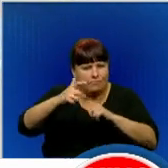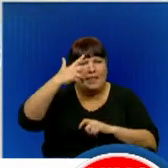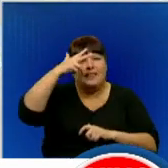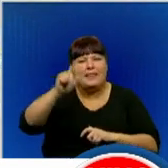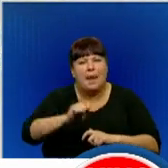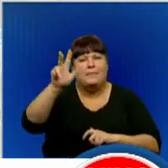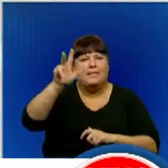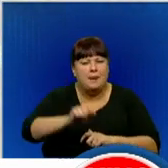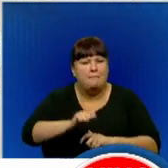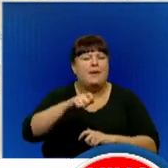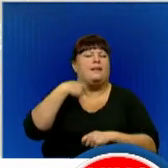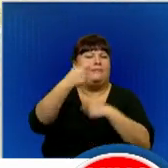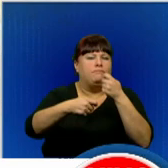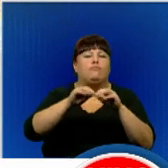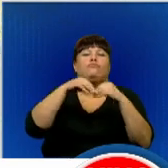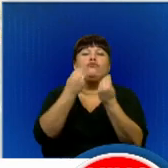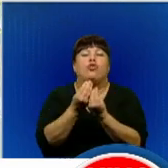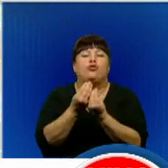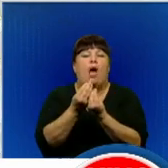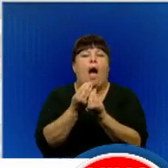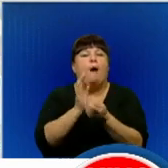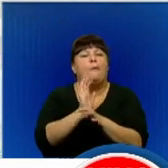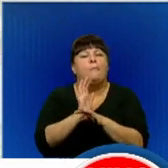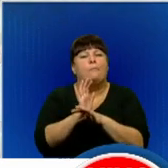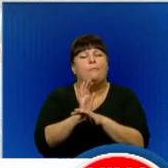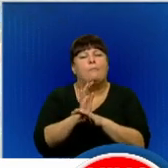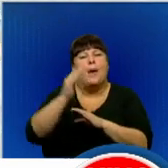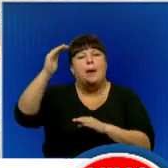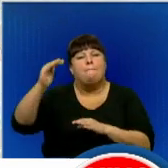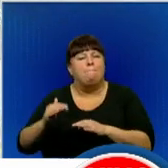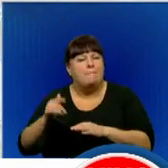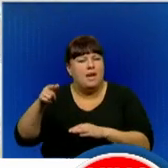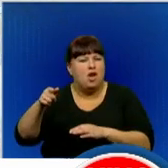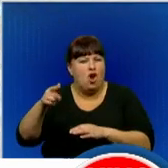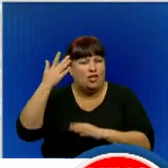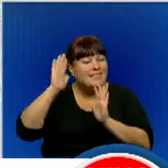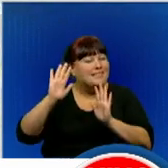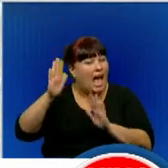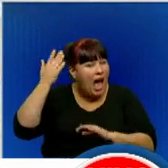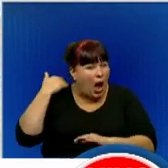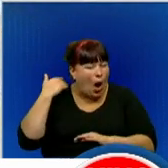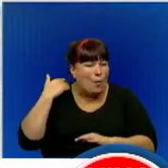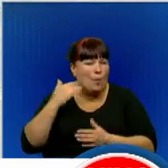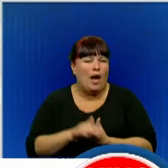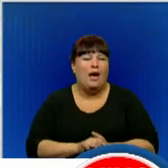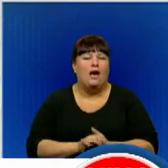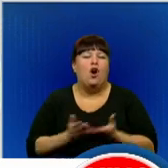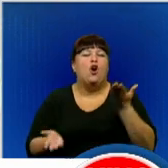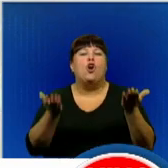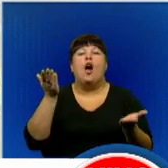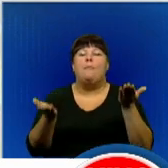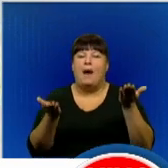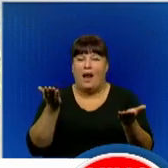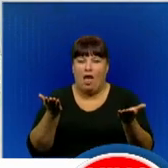trimestralmente por el monto equivalente a la disminución efectiva que tenía por comparando